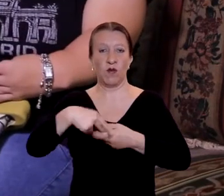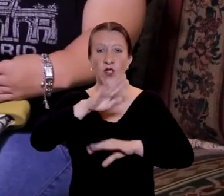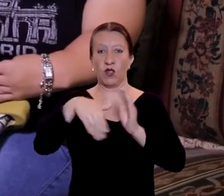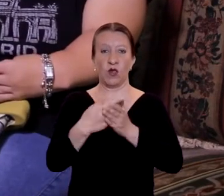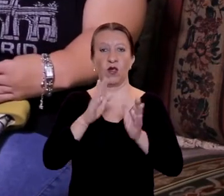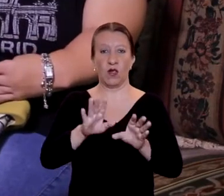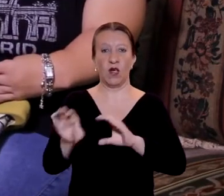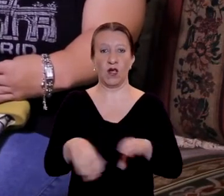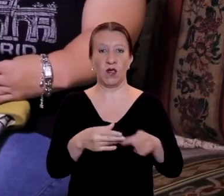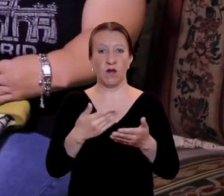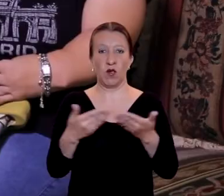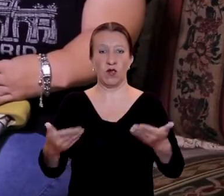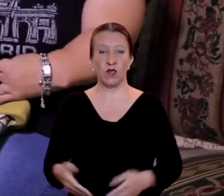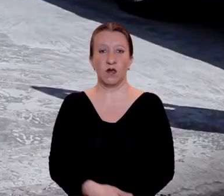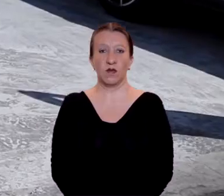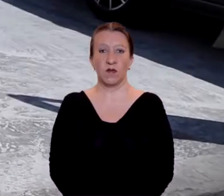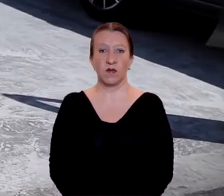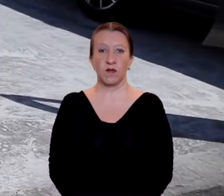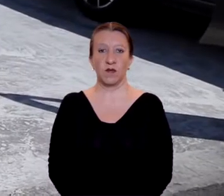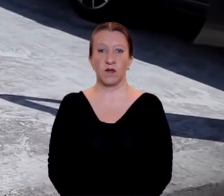este tipo de cosas.